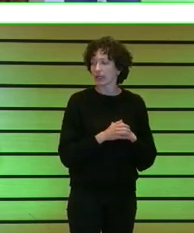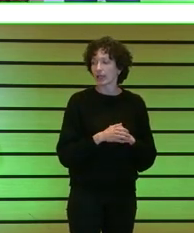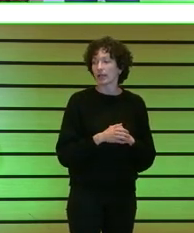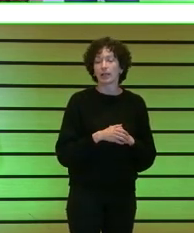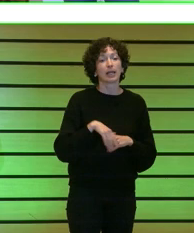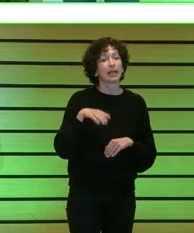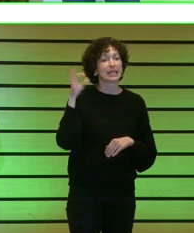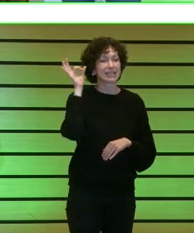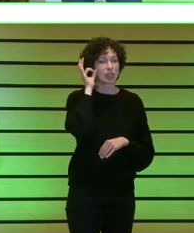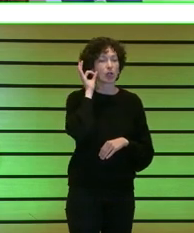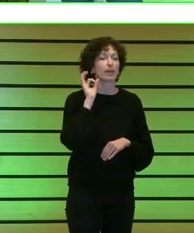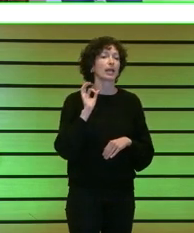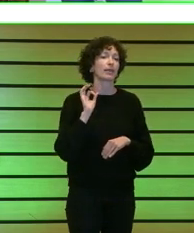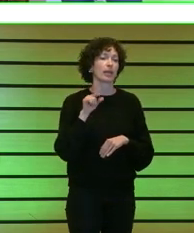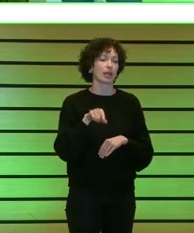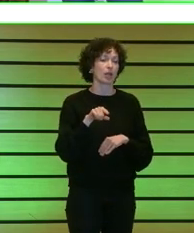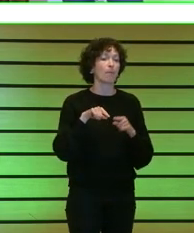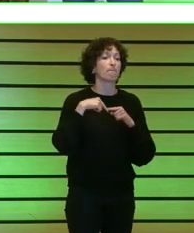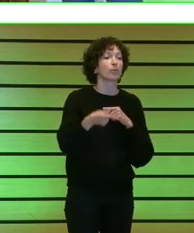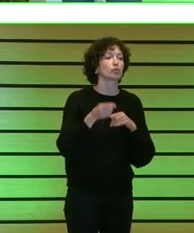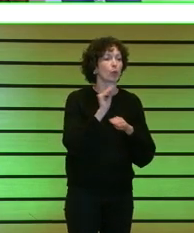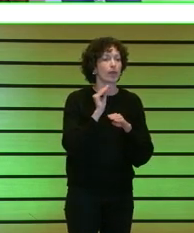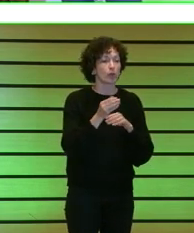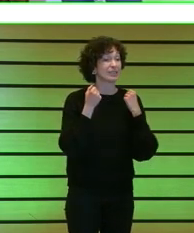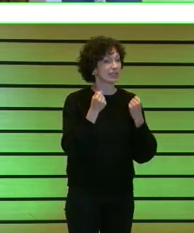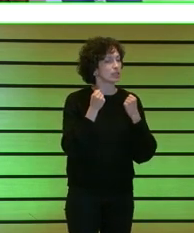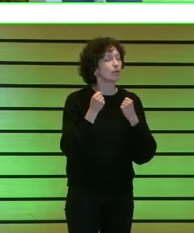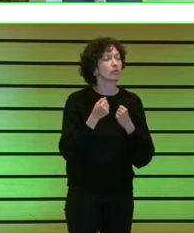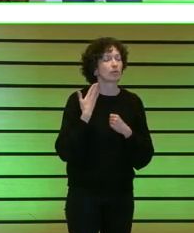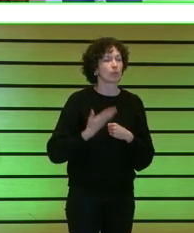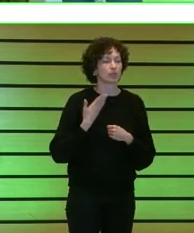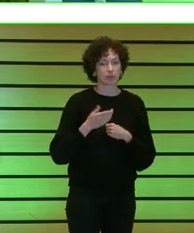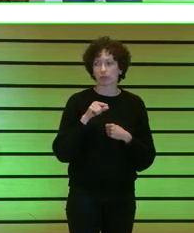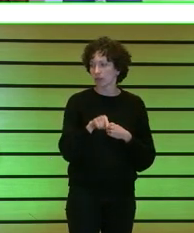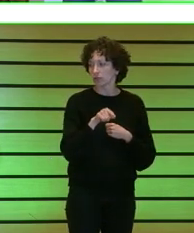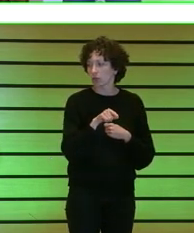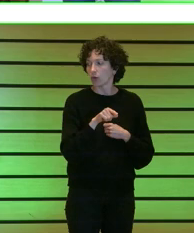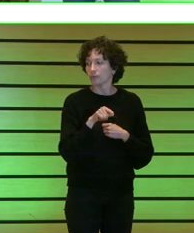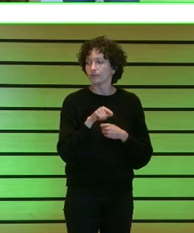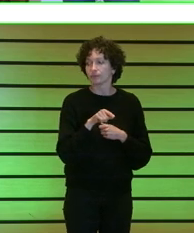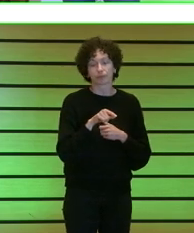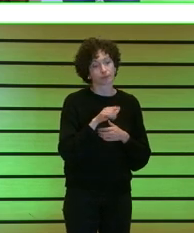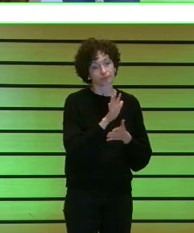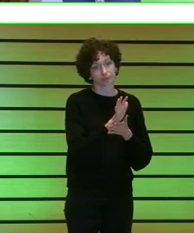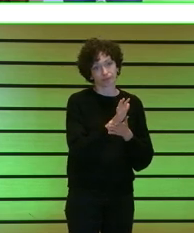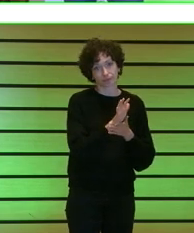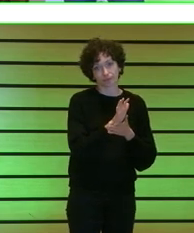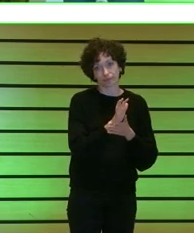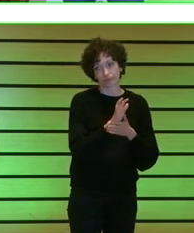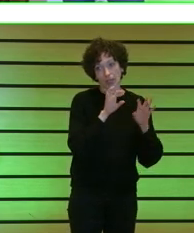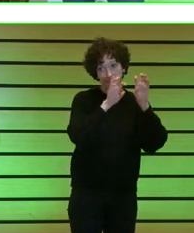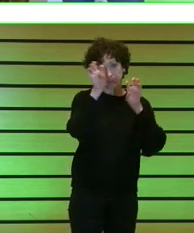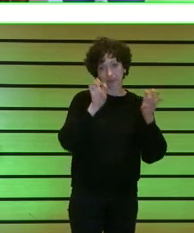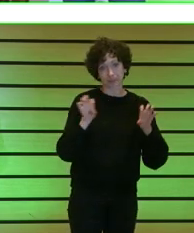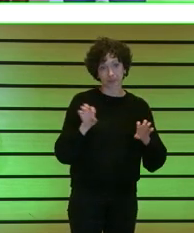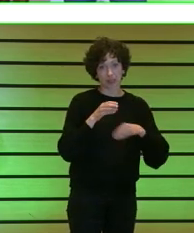síndrome Pos cuidados intensivos y es una cosa muy interesante Esta es una una infografía que hicimos para dar para explicar